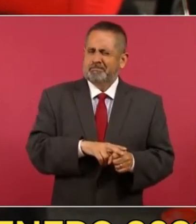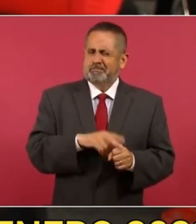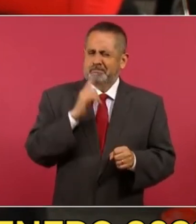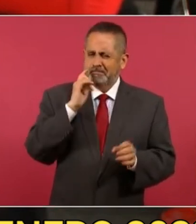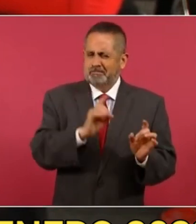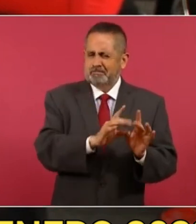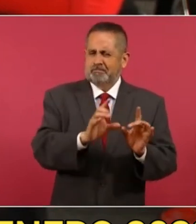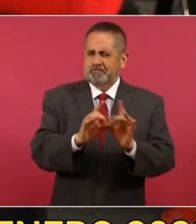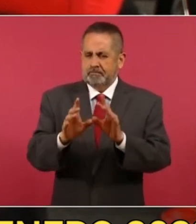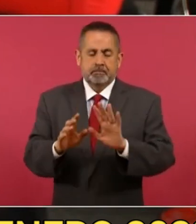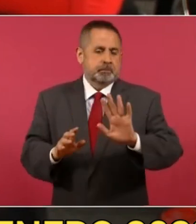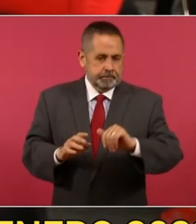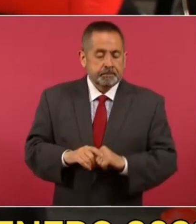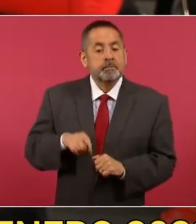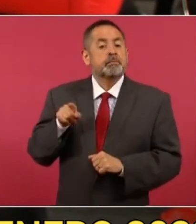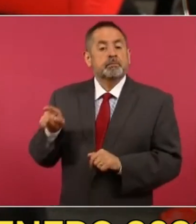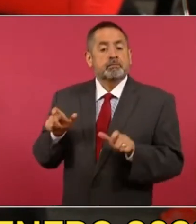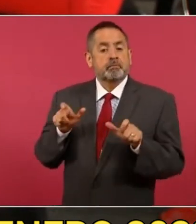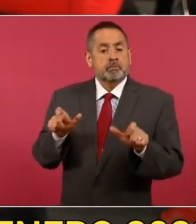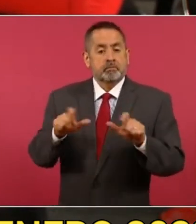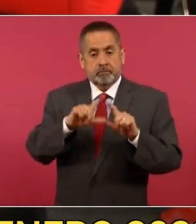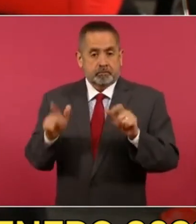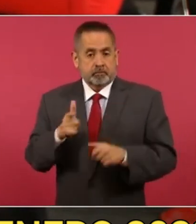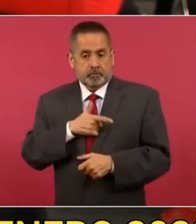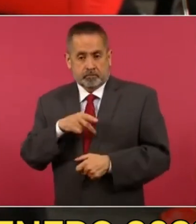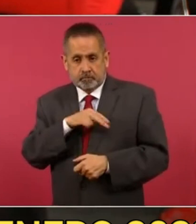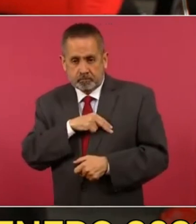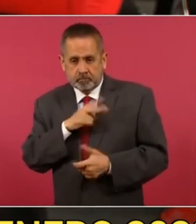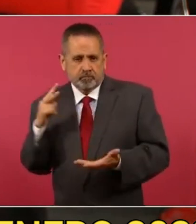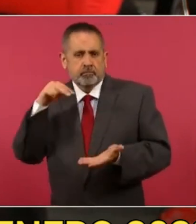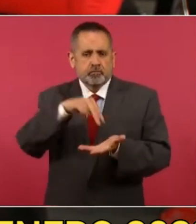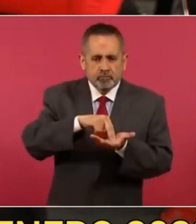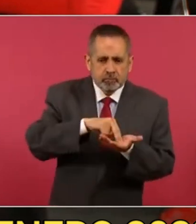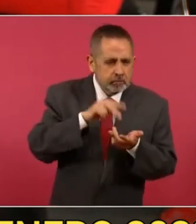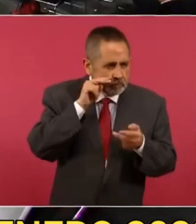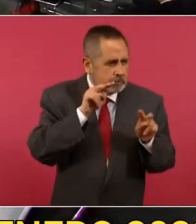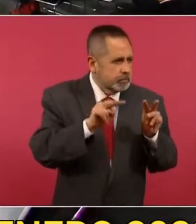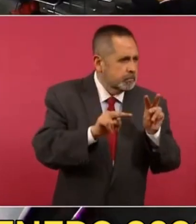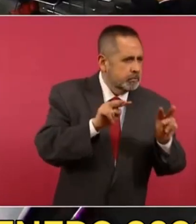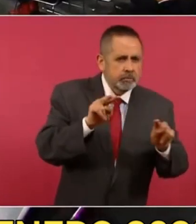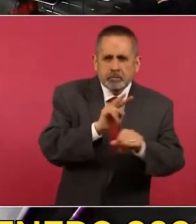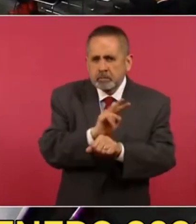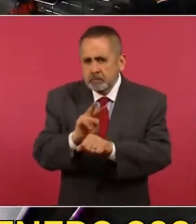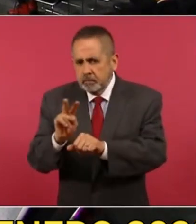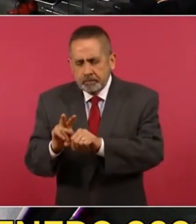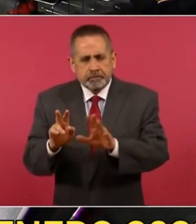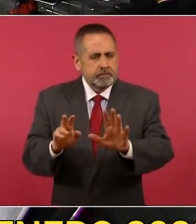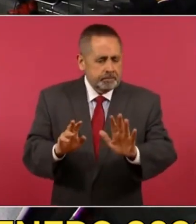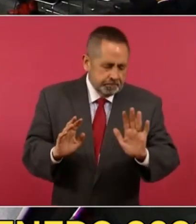esta tarea que van a tener los elementos de la Guardia Nacional es hacer presencia, pero ante